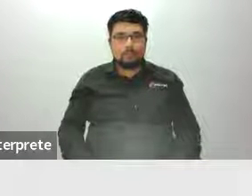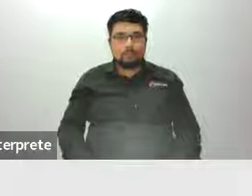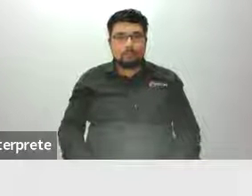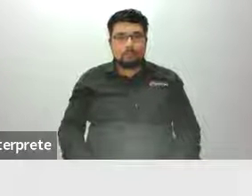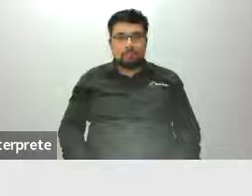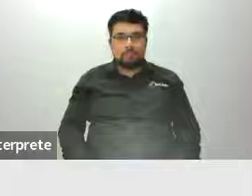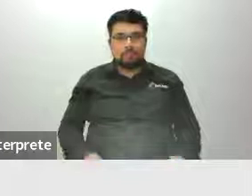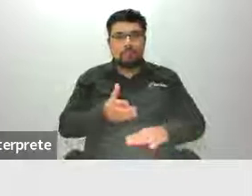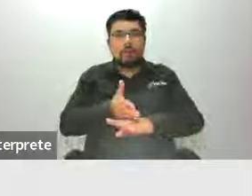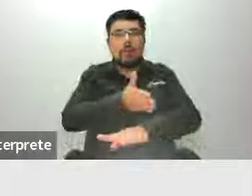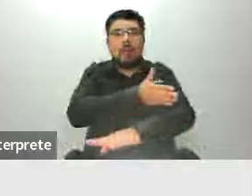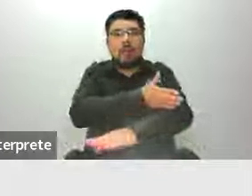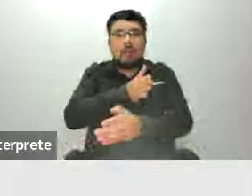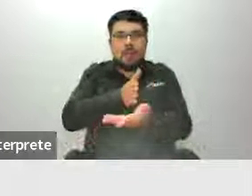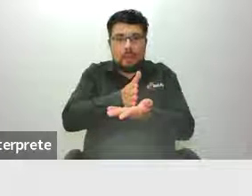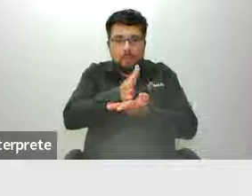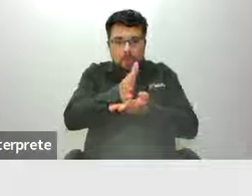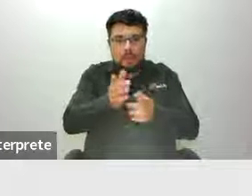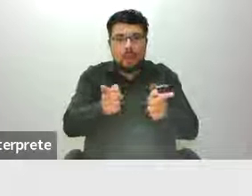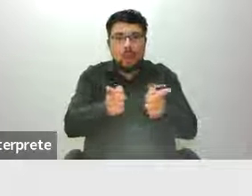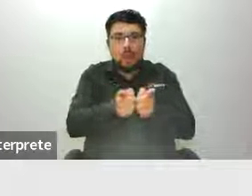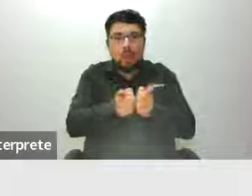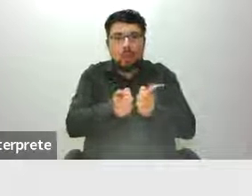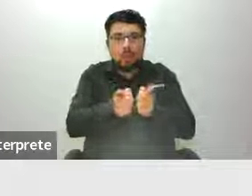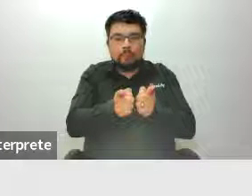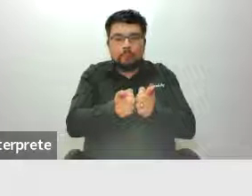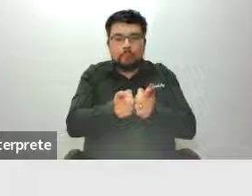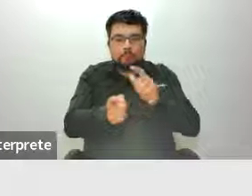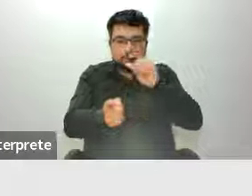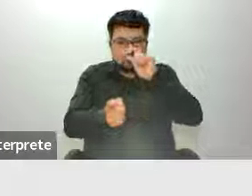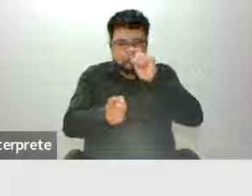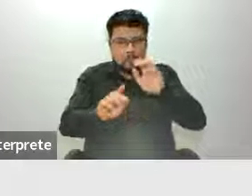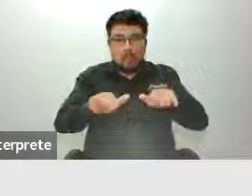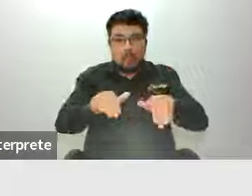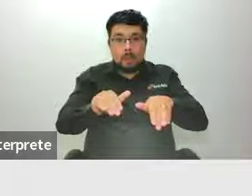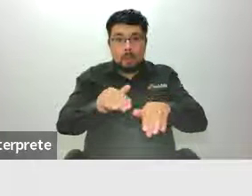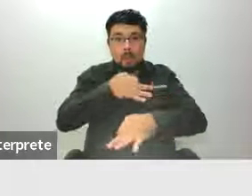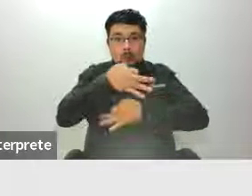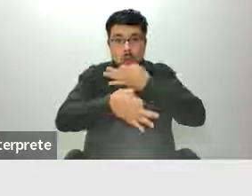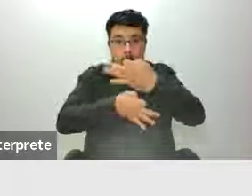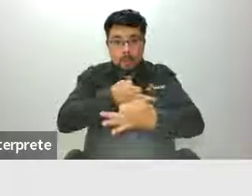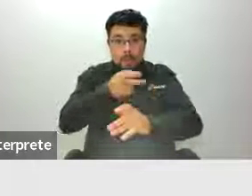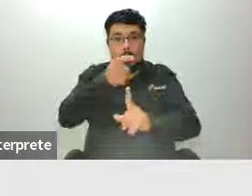Antes de comenzar, muy brevemente, como les contábamos el mes pasado,